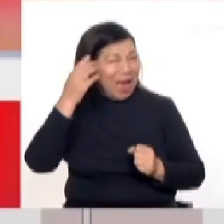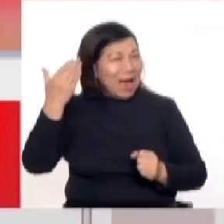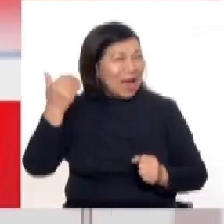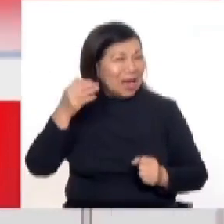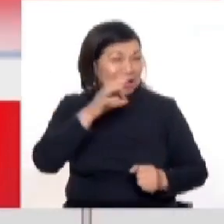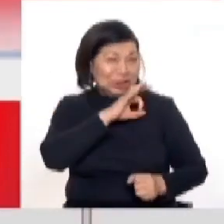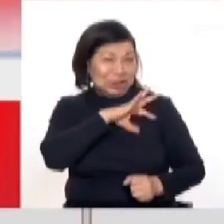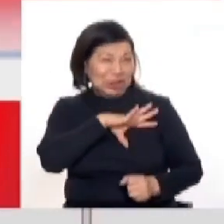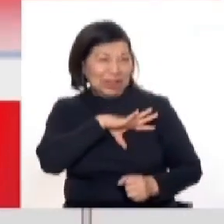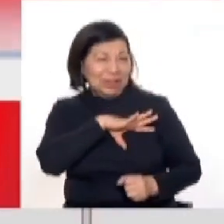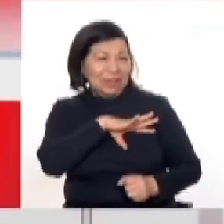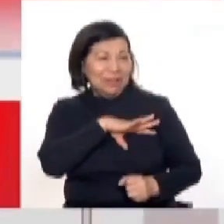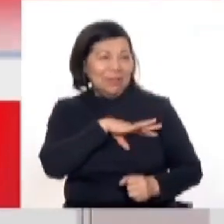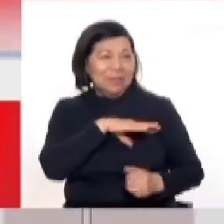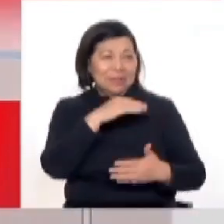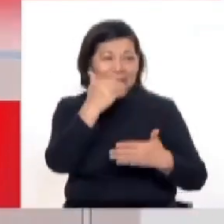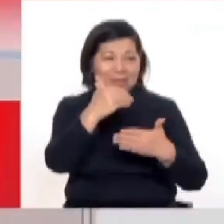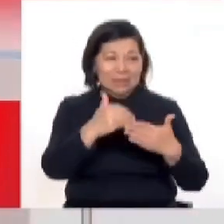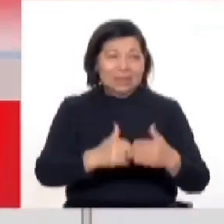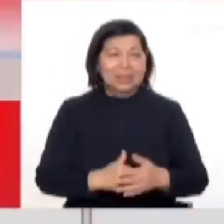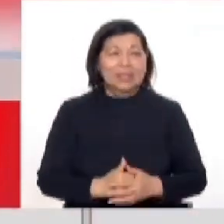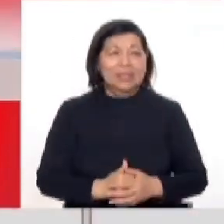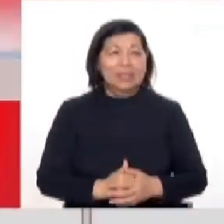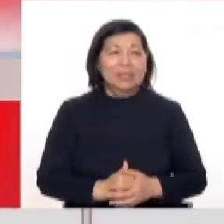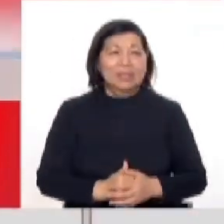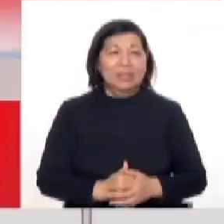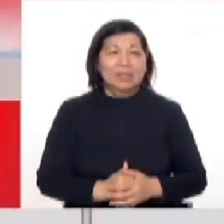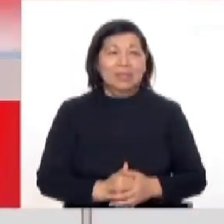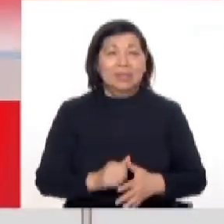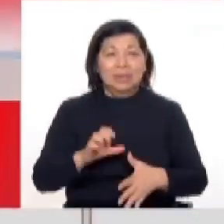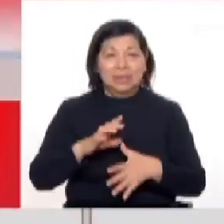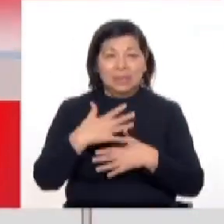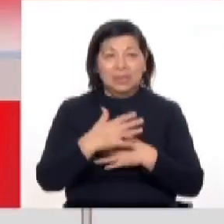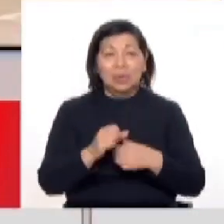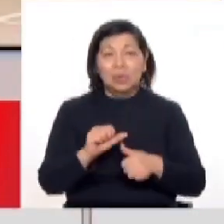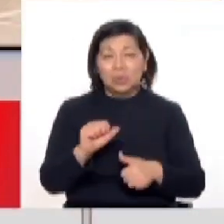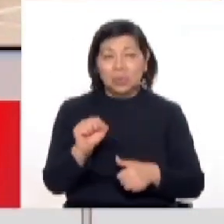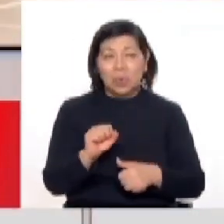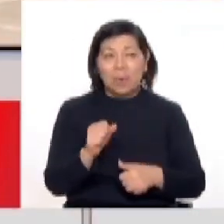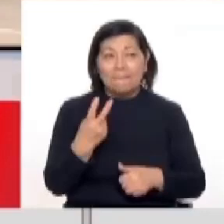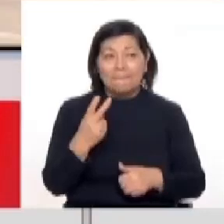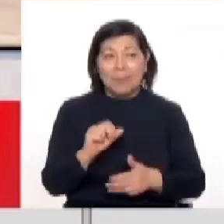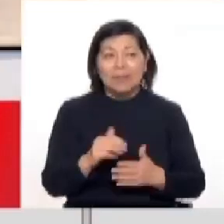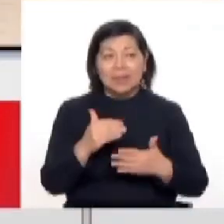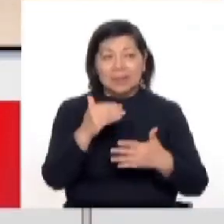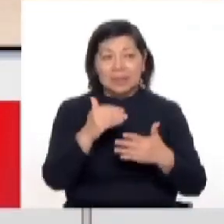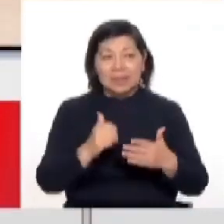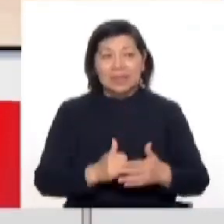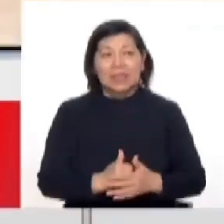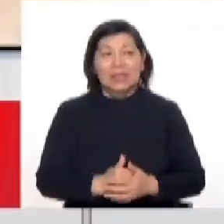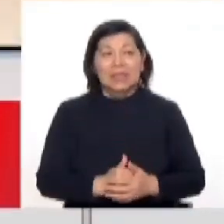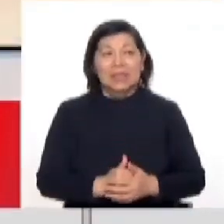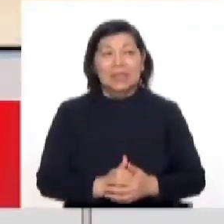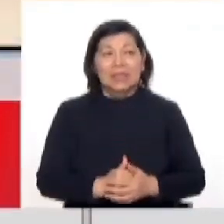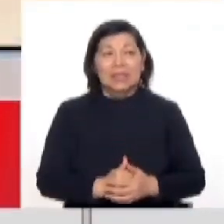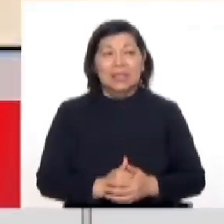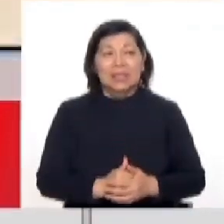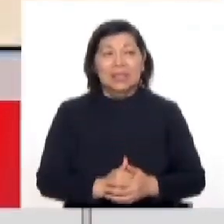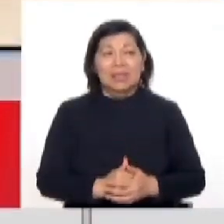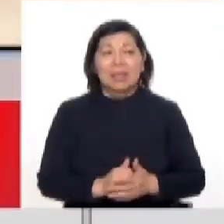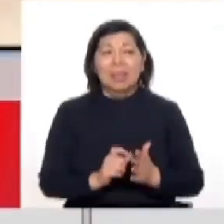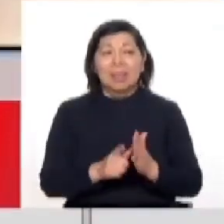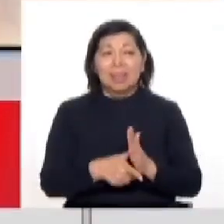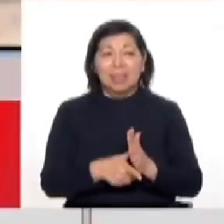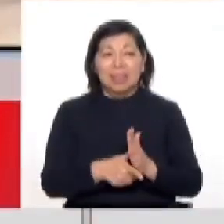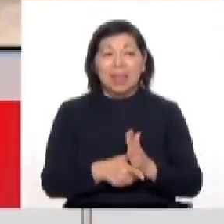en Chile. ¿En qué puesto quedaste? Era un sudamericano sub-20, pude clasificar al Mundial de México y